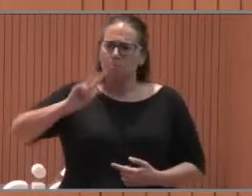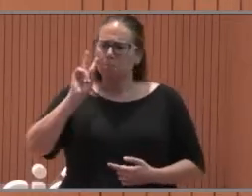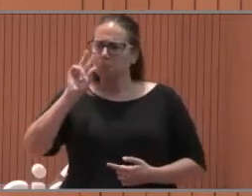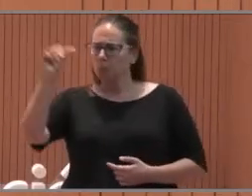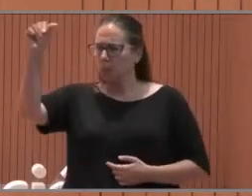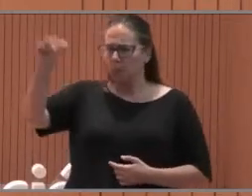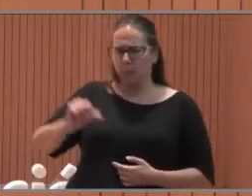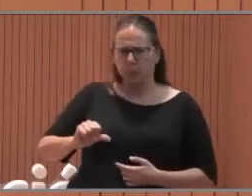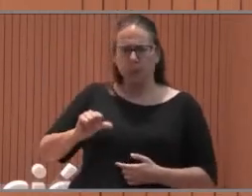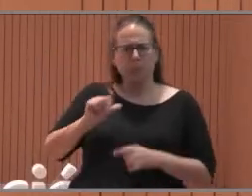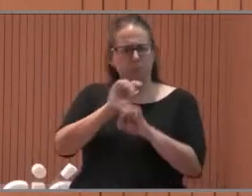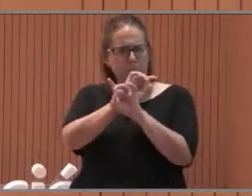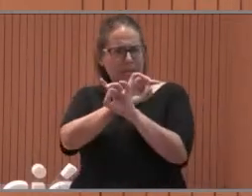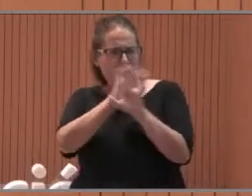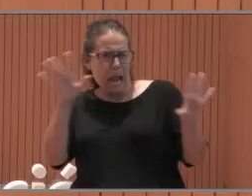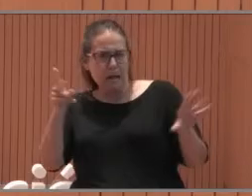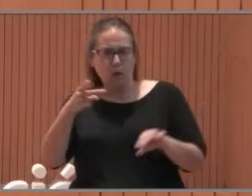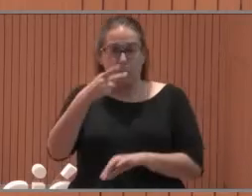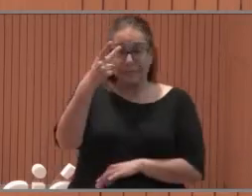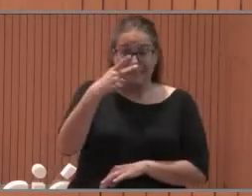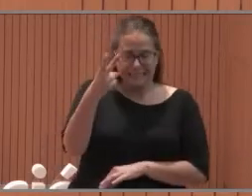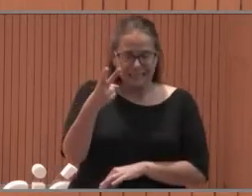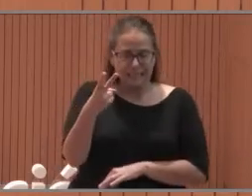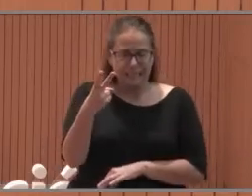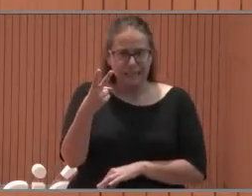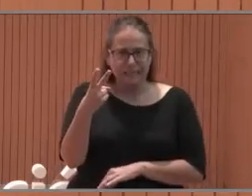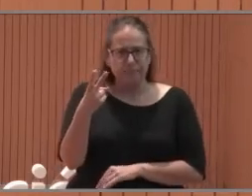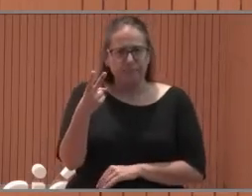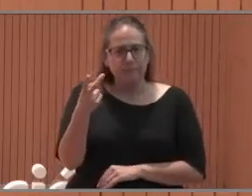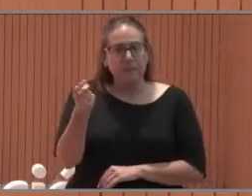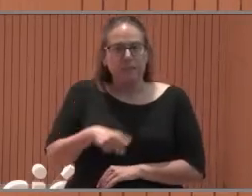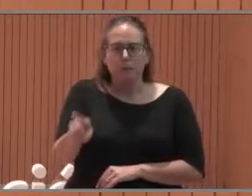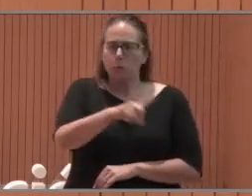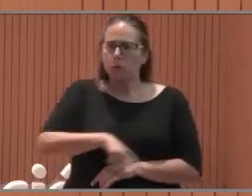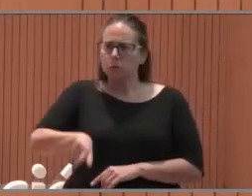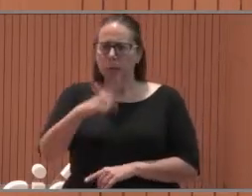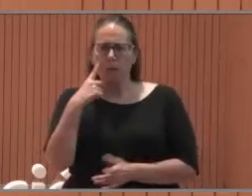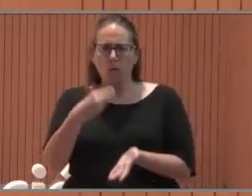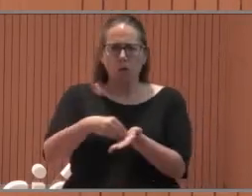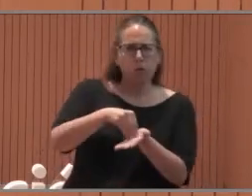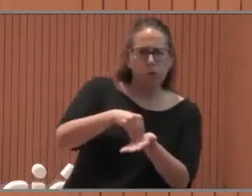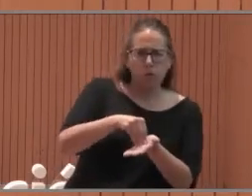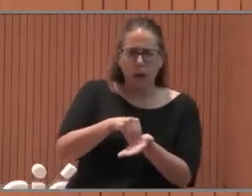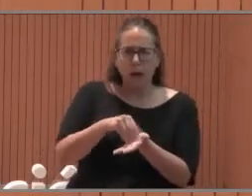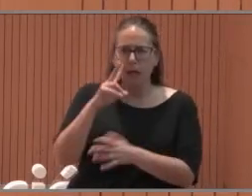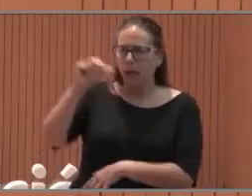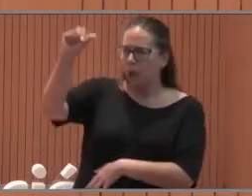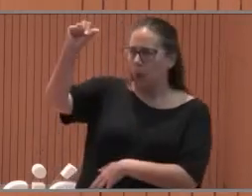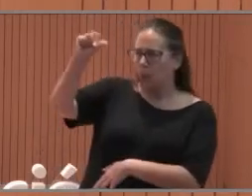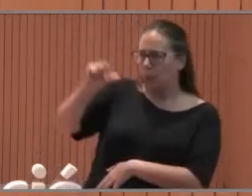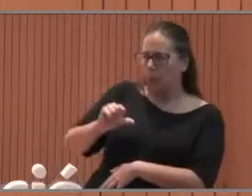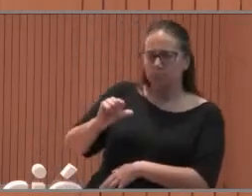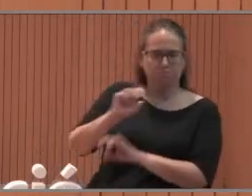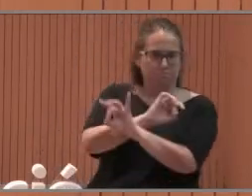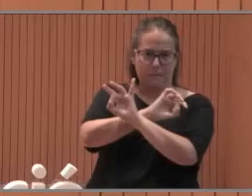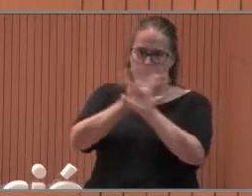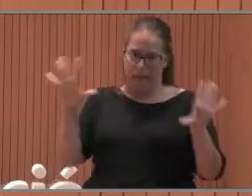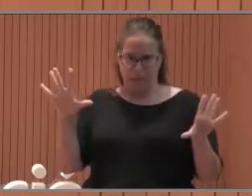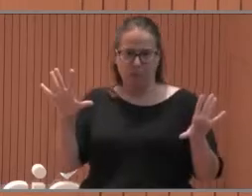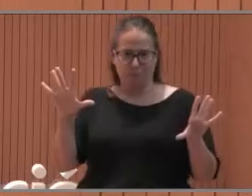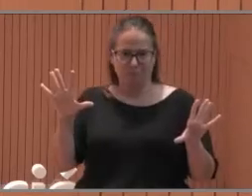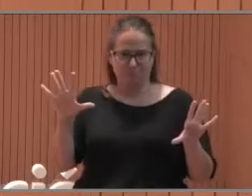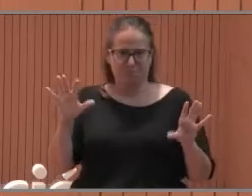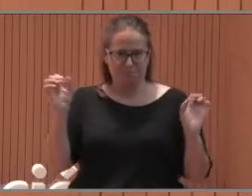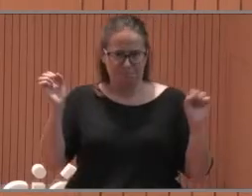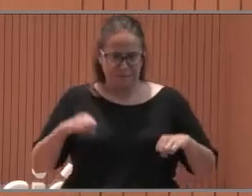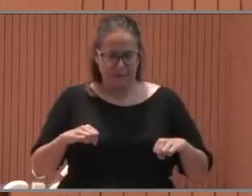interesante, pues lo mismo lo que les digo, que van a poder despejar todas las dudas que tengan y seguramente se la